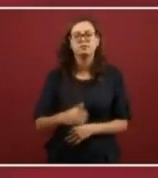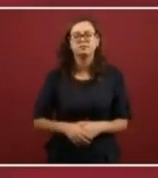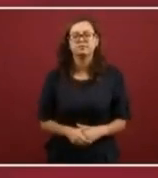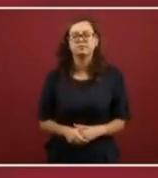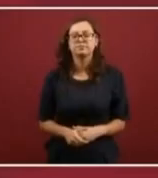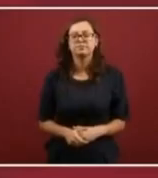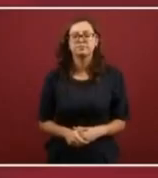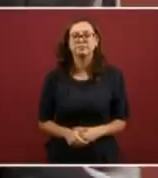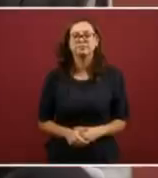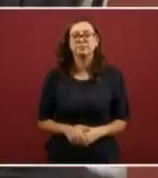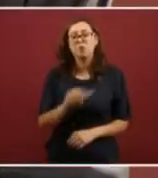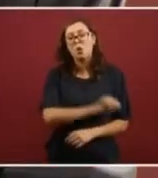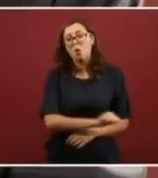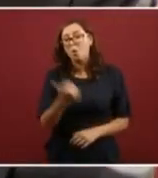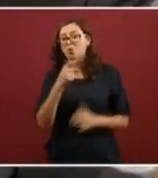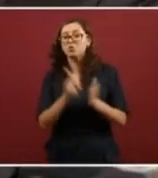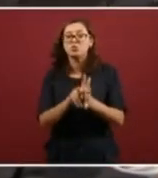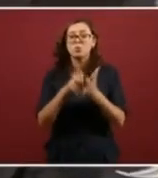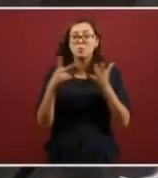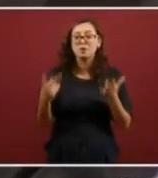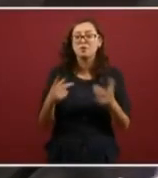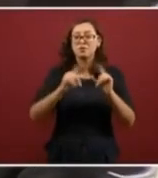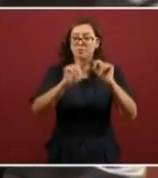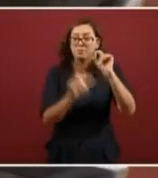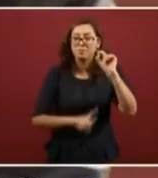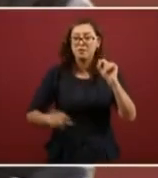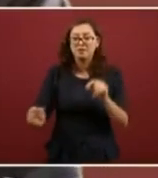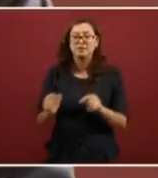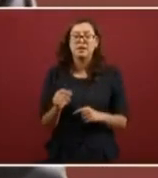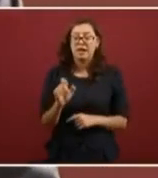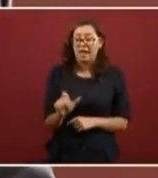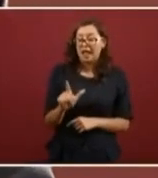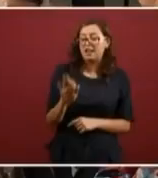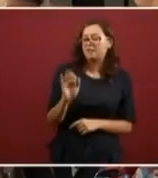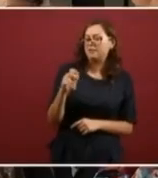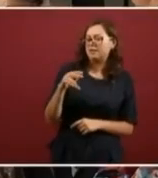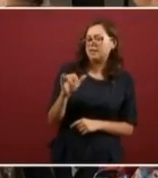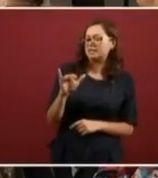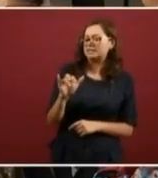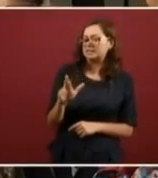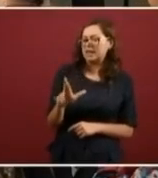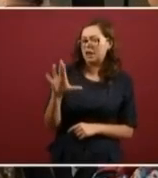Hablaba yo aquí de otro periódico mexicano, de El Financiero,